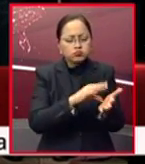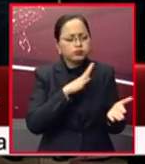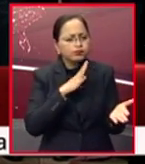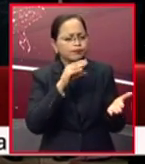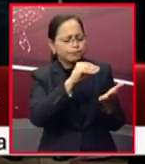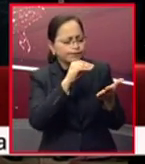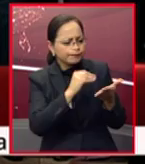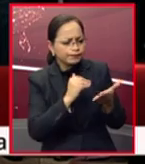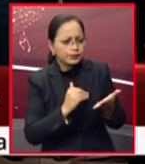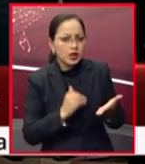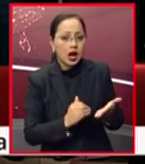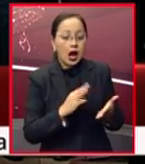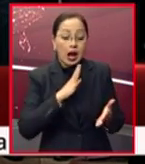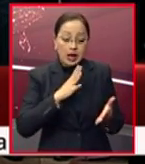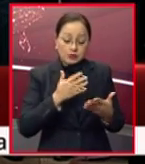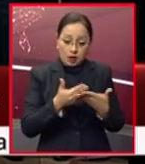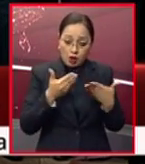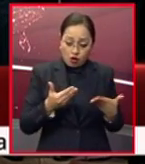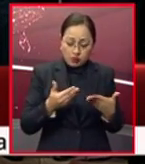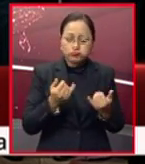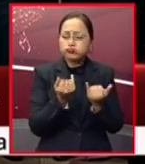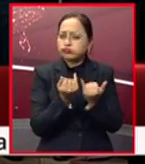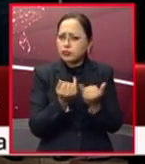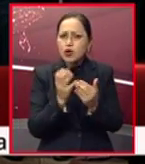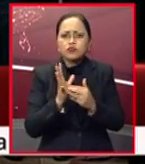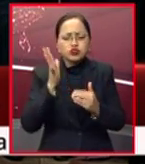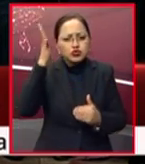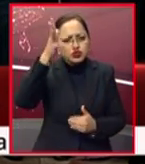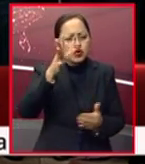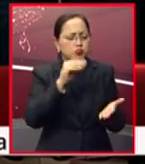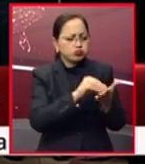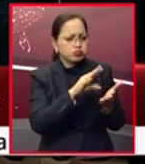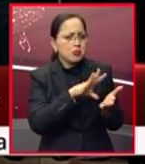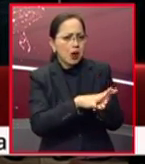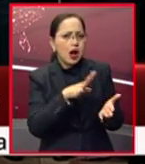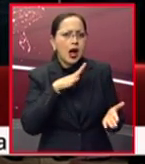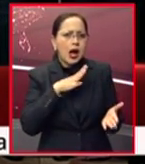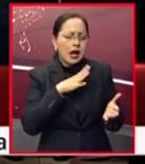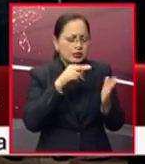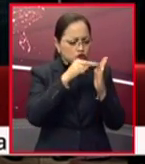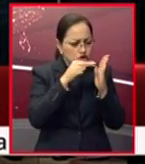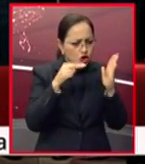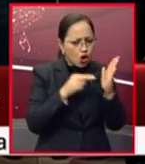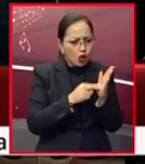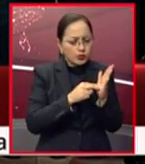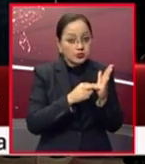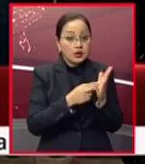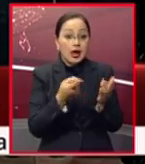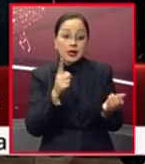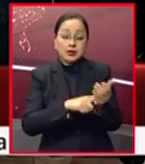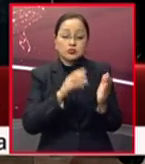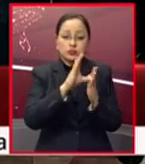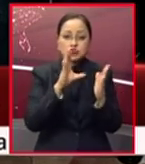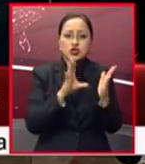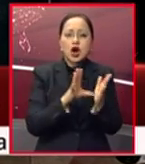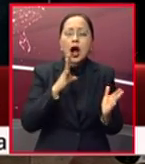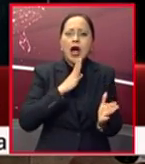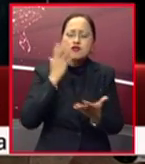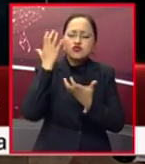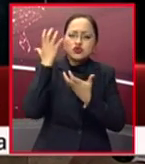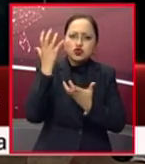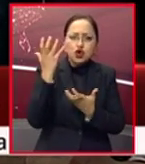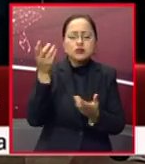presente y sobre todo futuro, porque no solo es un conjunto de normas, la Constitución contiene